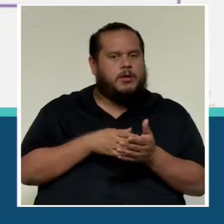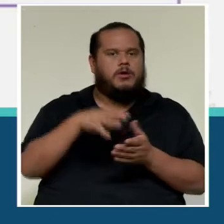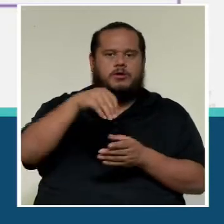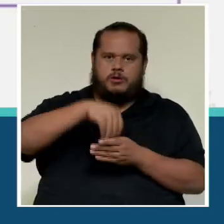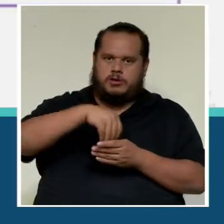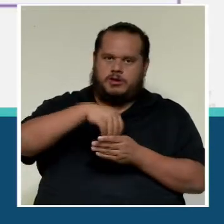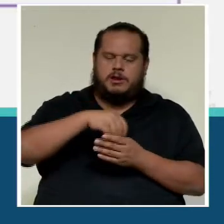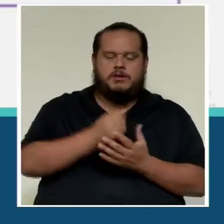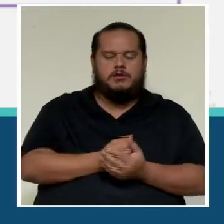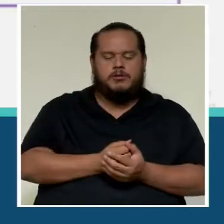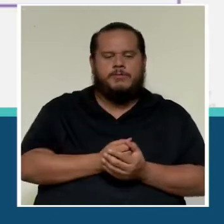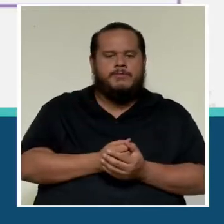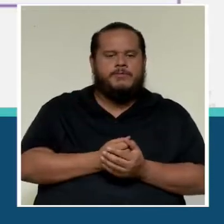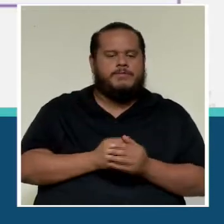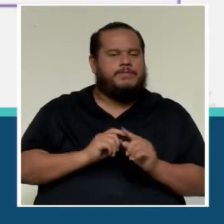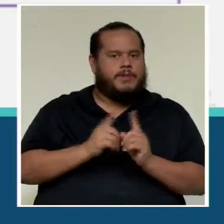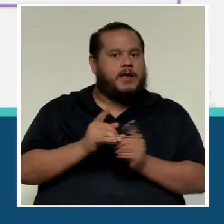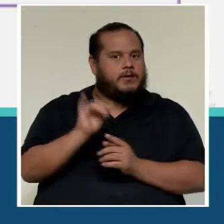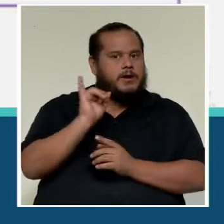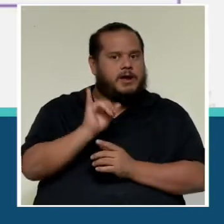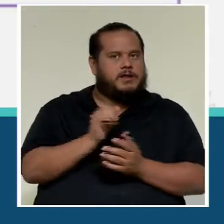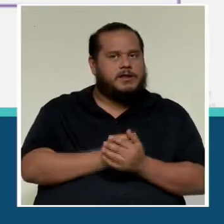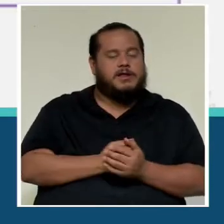ingresos. Aún así,